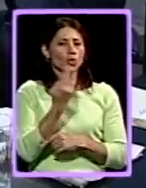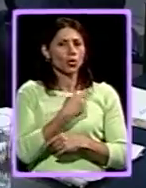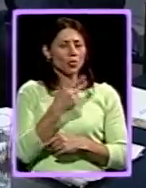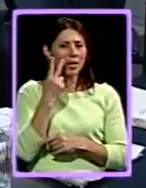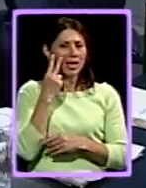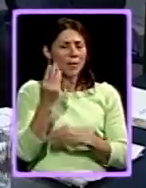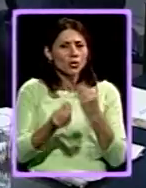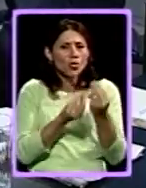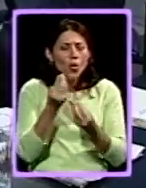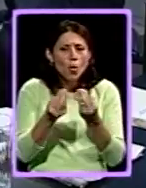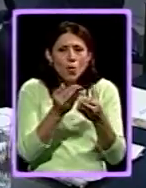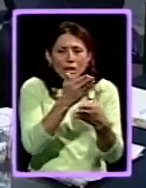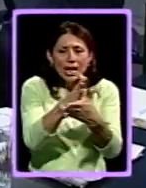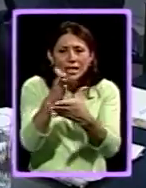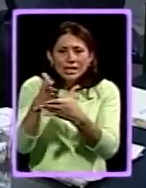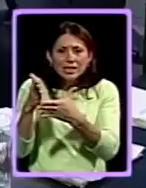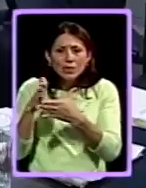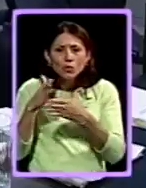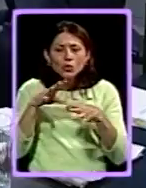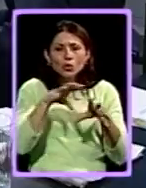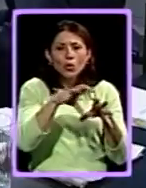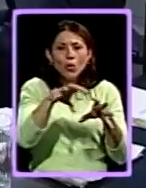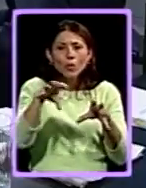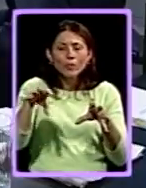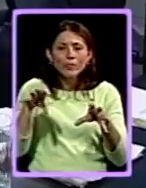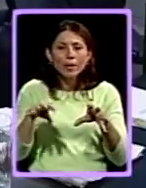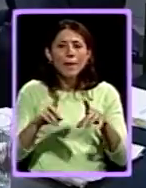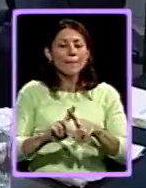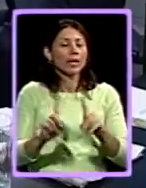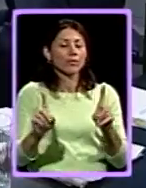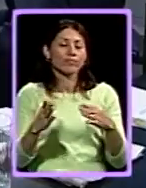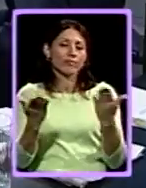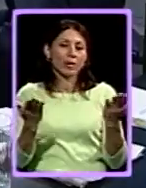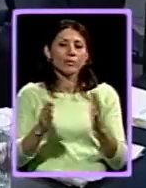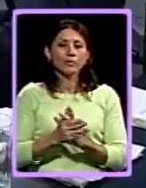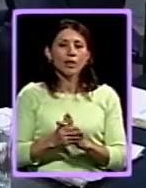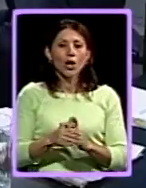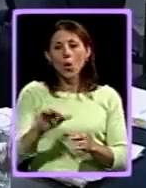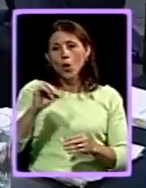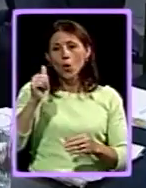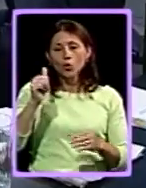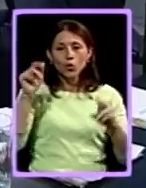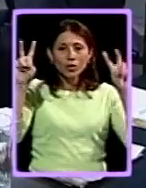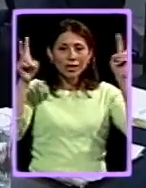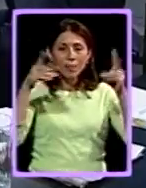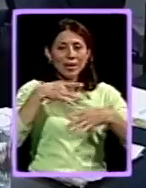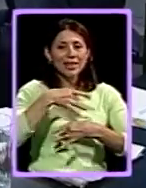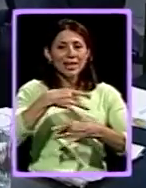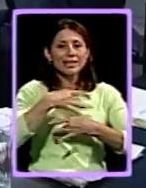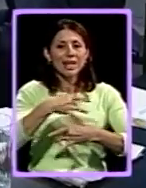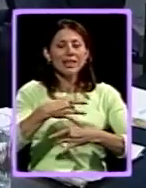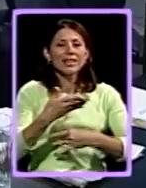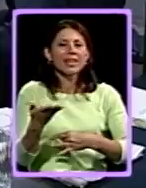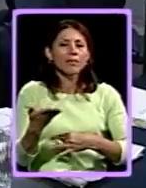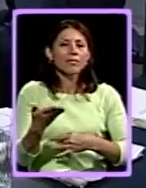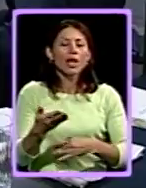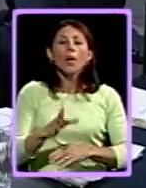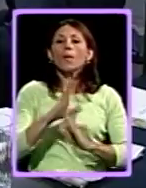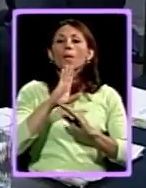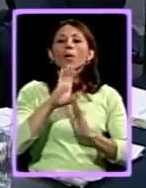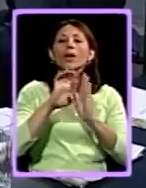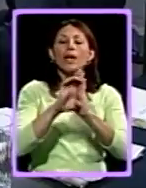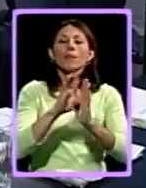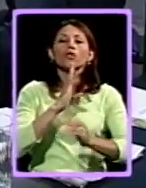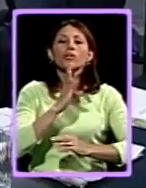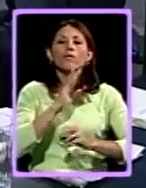quedar el pastel, pero bueno, hay una parte importante. El otro tema interesante es, se habló del tema, por ejemplo, de la no respuesta, eso que